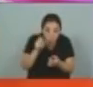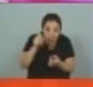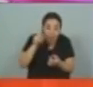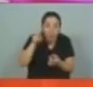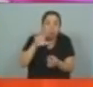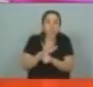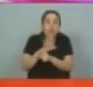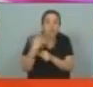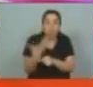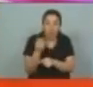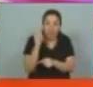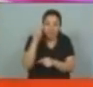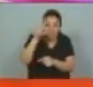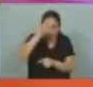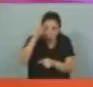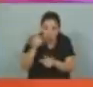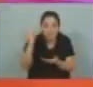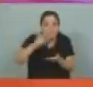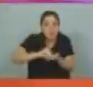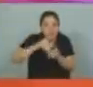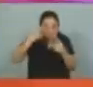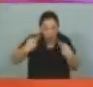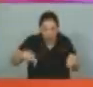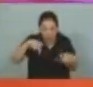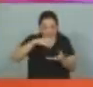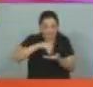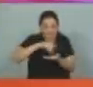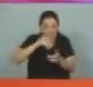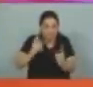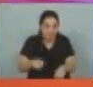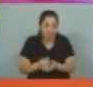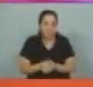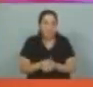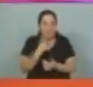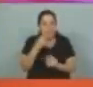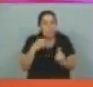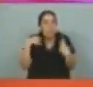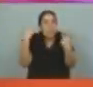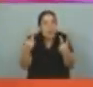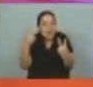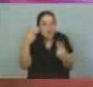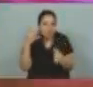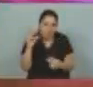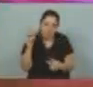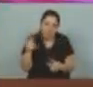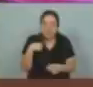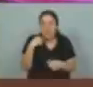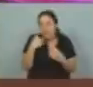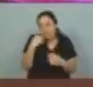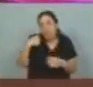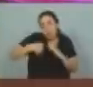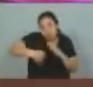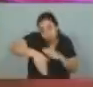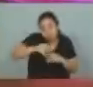Pero la joda es el viaje a la luna. No importa, qué sé yo, mis descendientes en algún momento irán. ¡Mou,